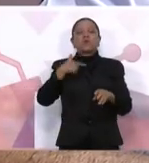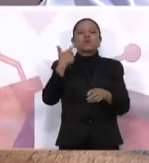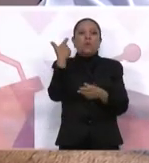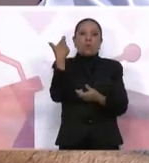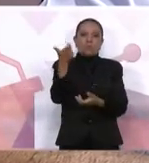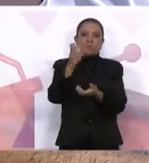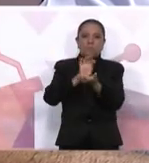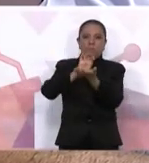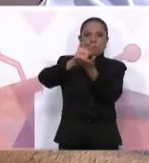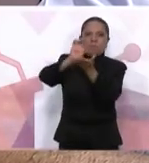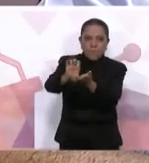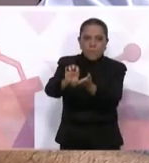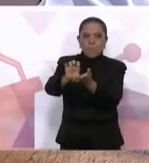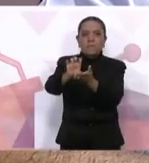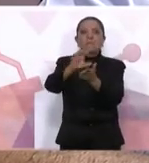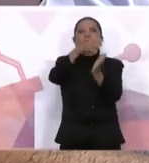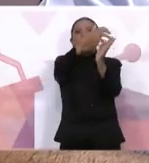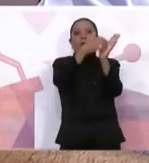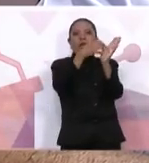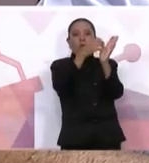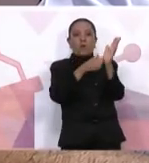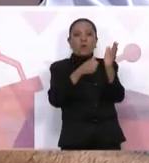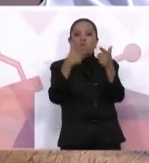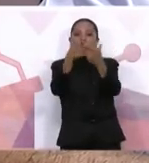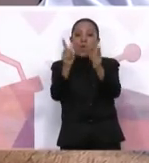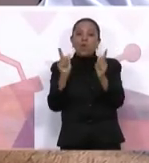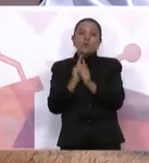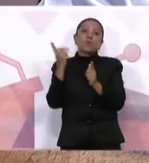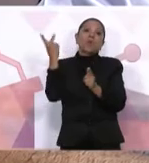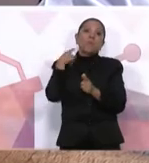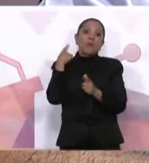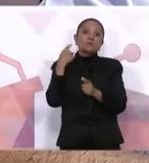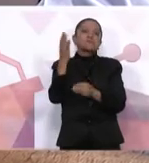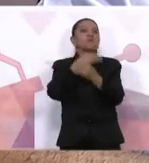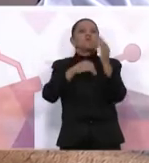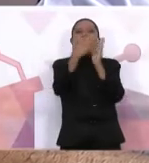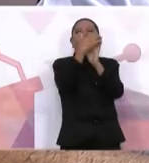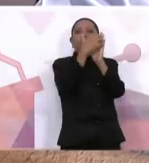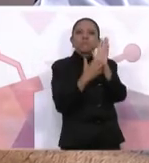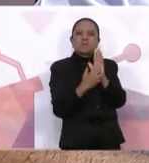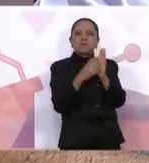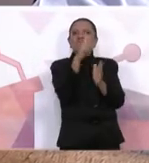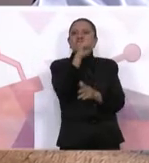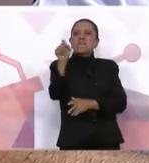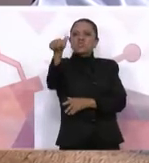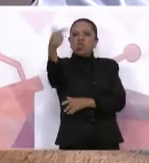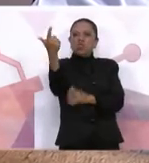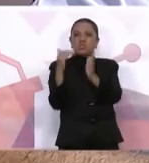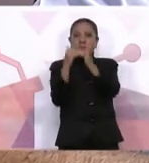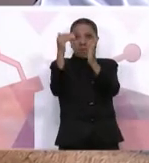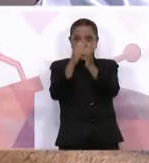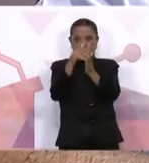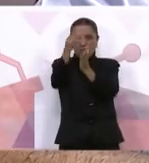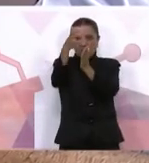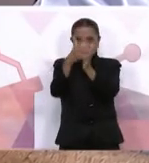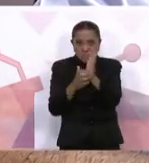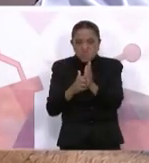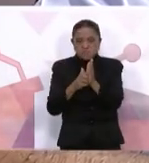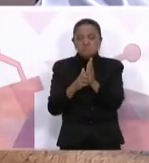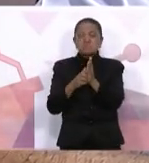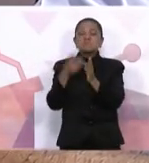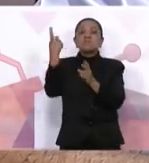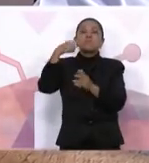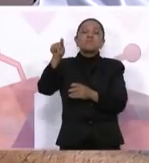ahorros a los partidos les voy a reducir todos sus presupuestos 112 millones aproximadamente 350 millones congresos